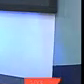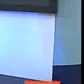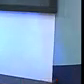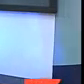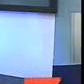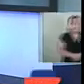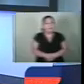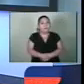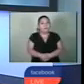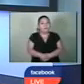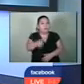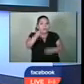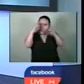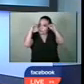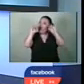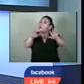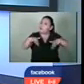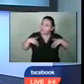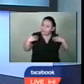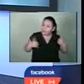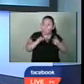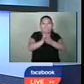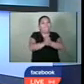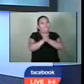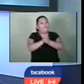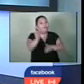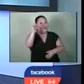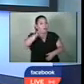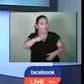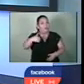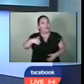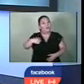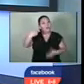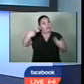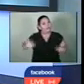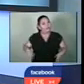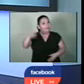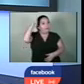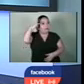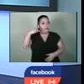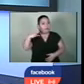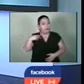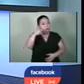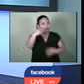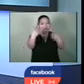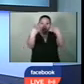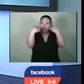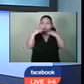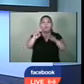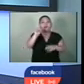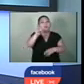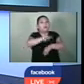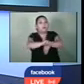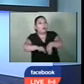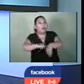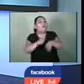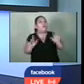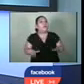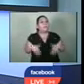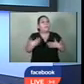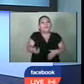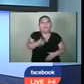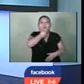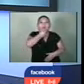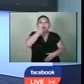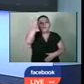Muy buenas noches, ¿qué tal? ¿Cómo están? Qué gusto que nos acompañen. Los saluda Roxana Webb, quédese con nosotros. En la próxima hora vamos a conocer en detalle las noticias